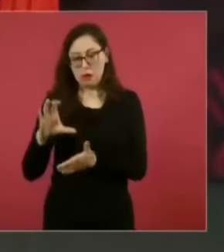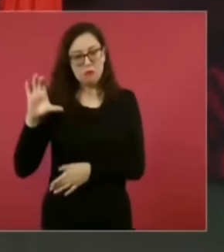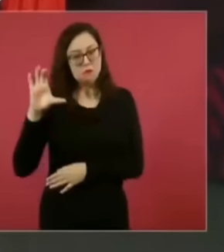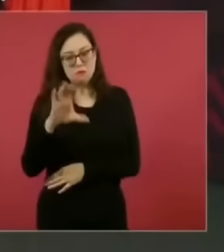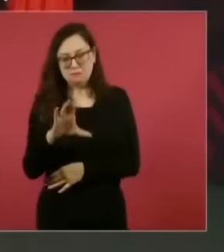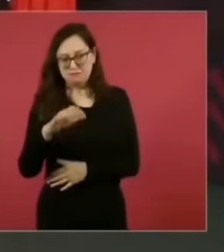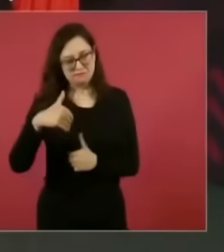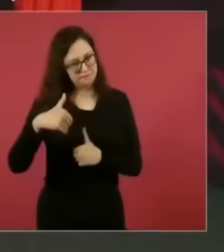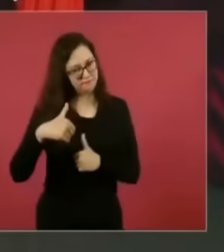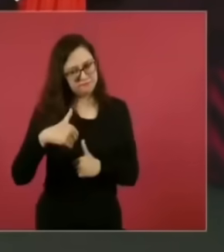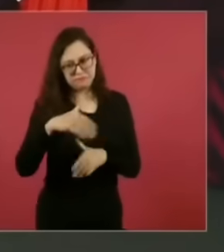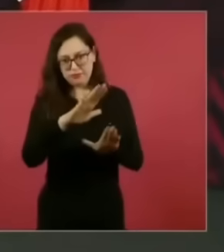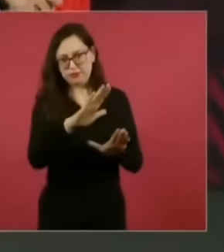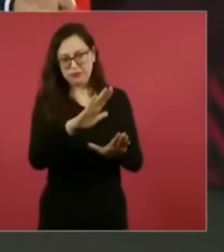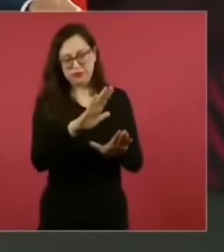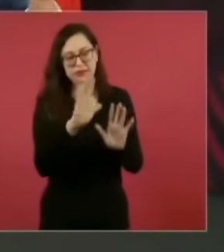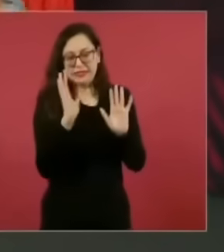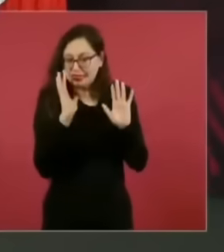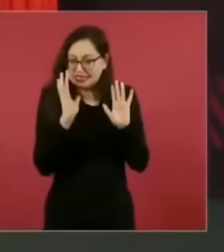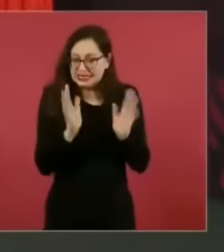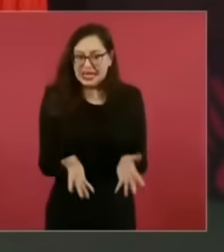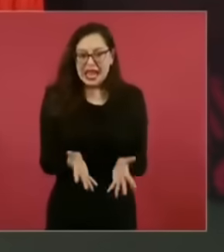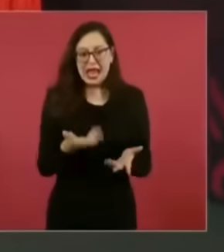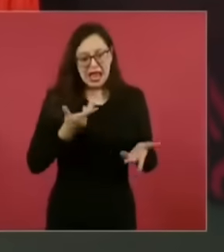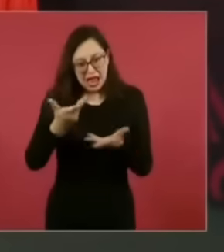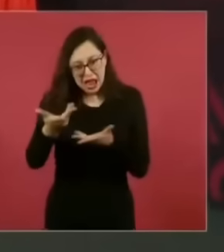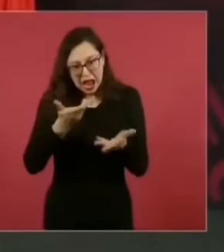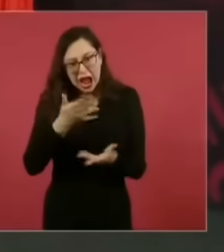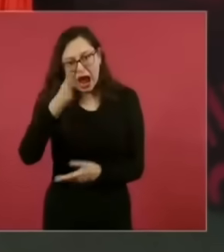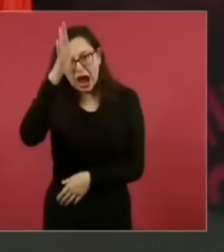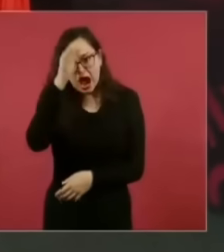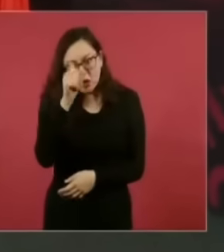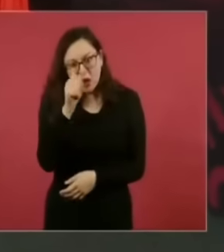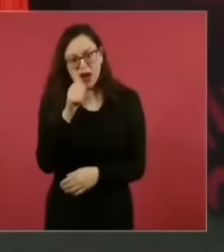ya vamos a al arreglo.